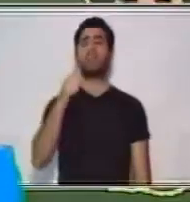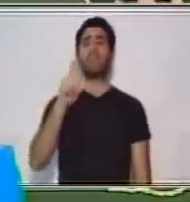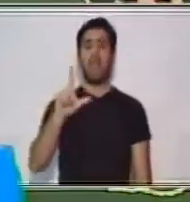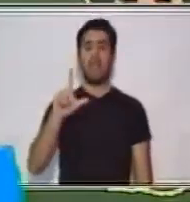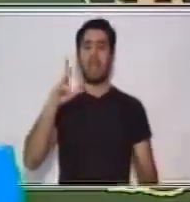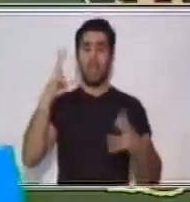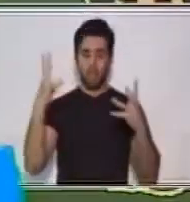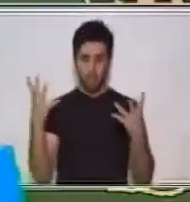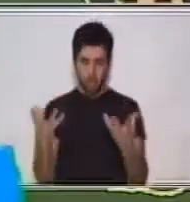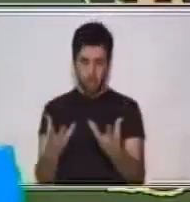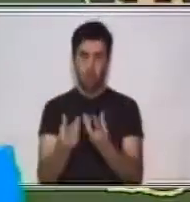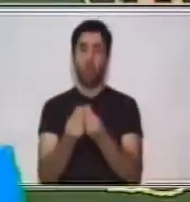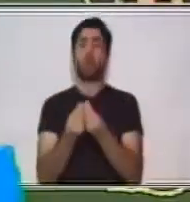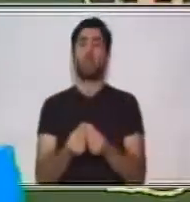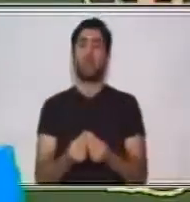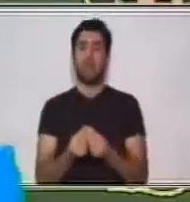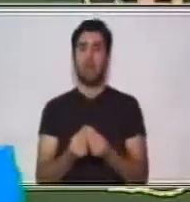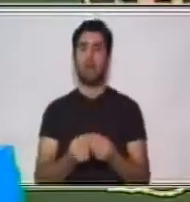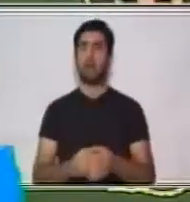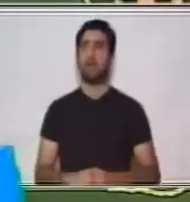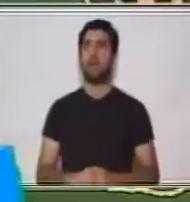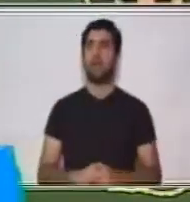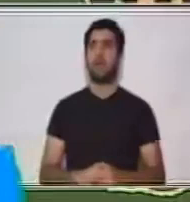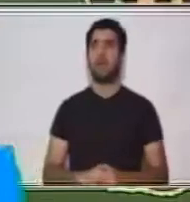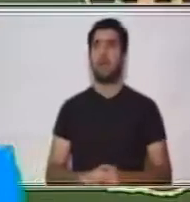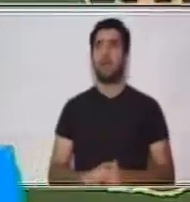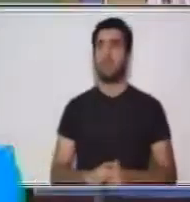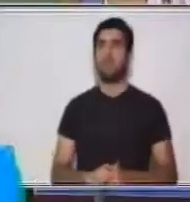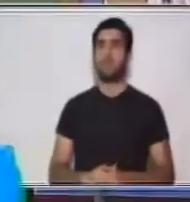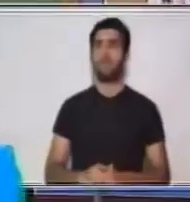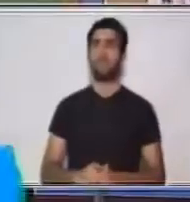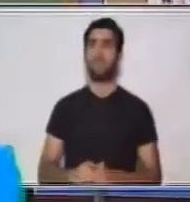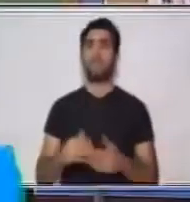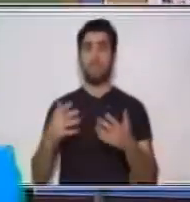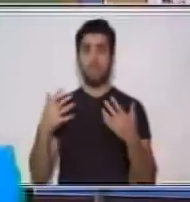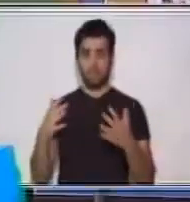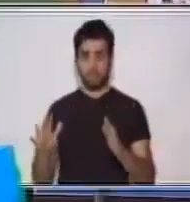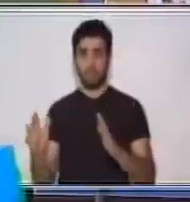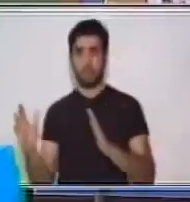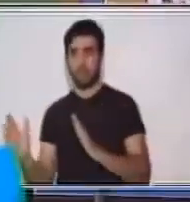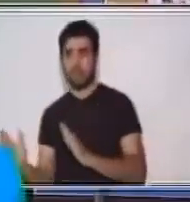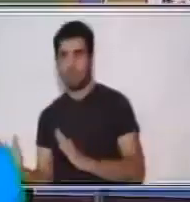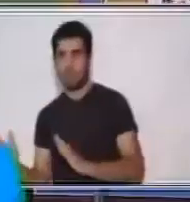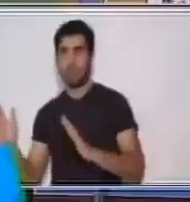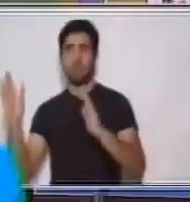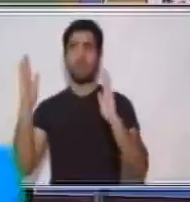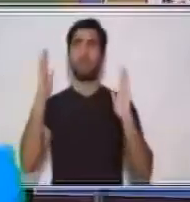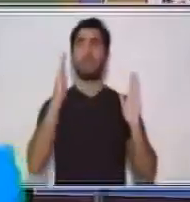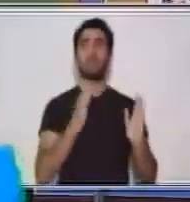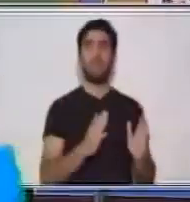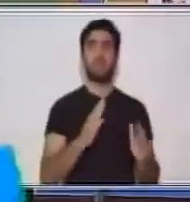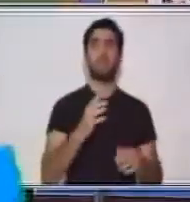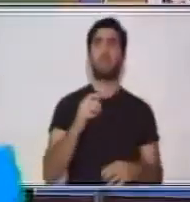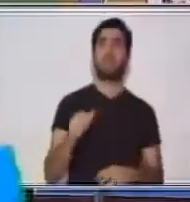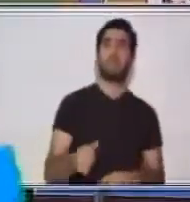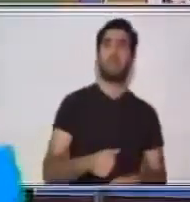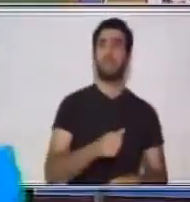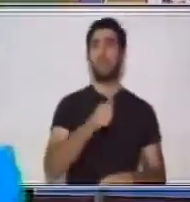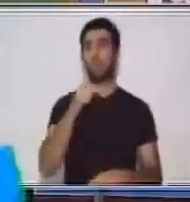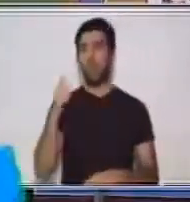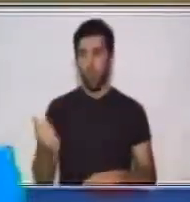Miren, ese es el resultado de nuestra operación. Ahora nos vamos a ir a la otra operación,